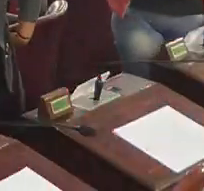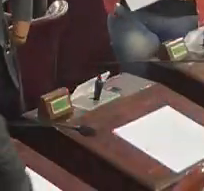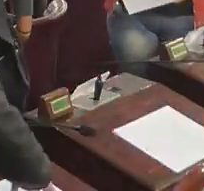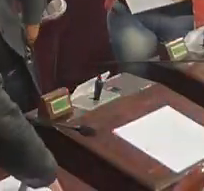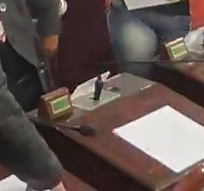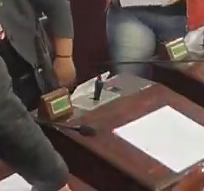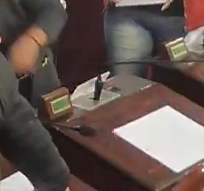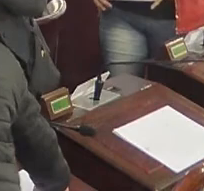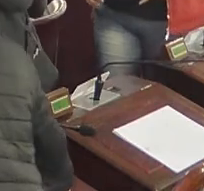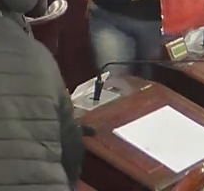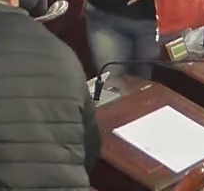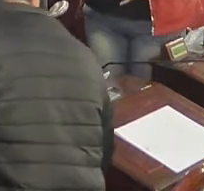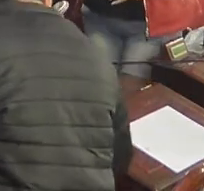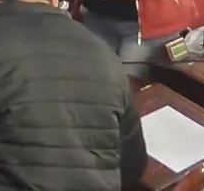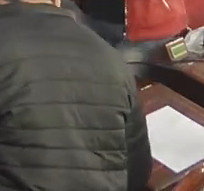acá? ¿Sí?